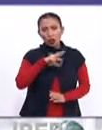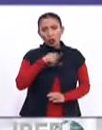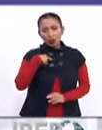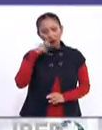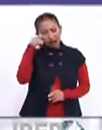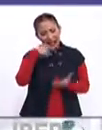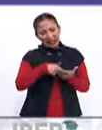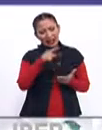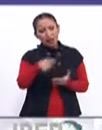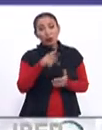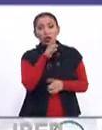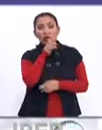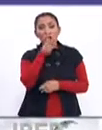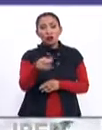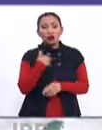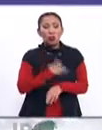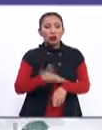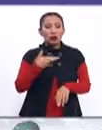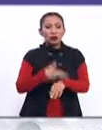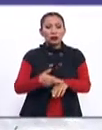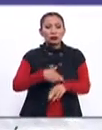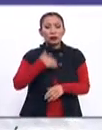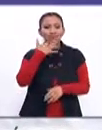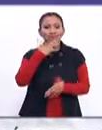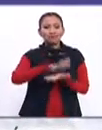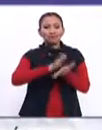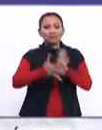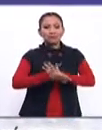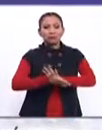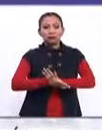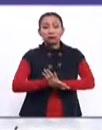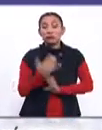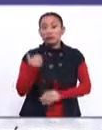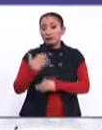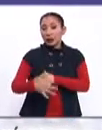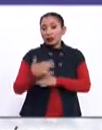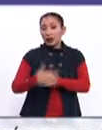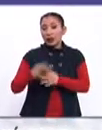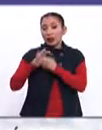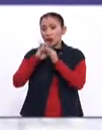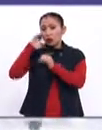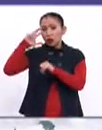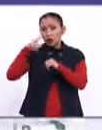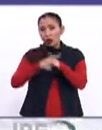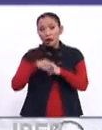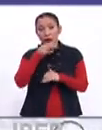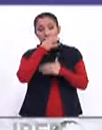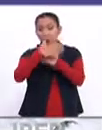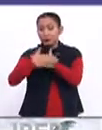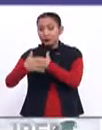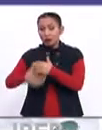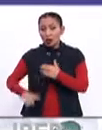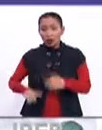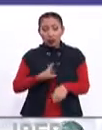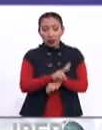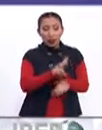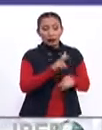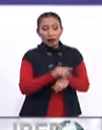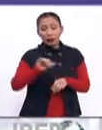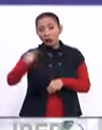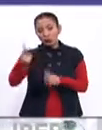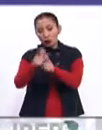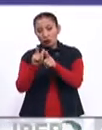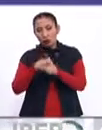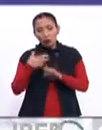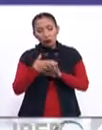por considerarlo resultado de un proceso electoral ilegítimo. En tanto, la Unión Europea hizo un llamado al gobierno de Venezuela y a la